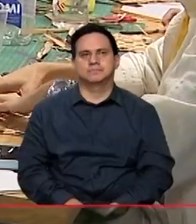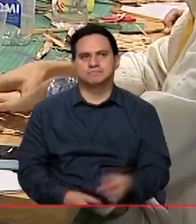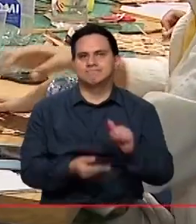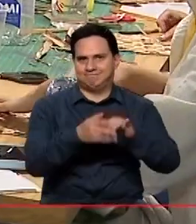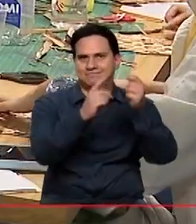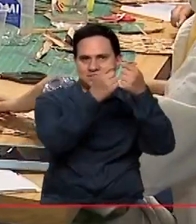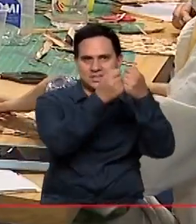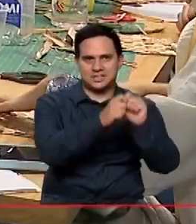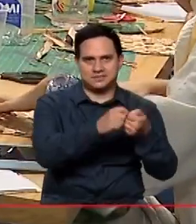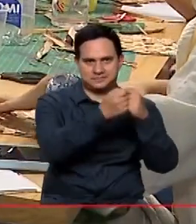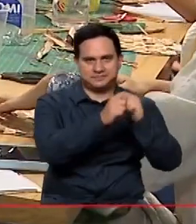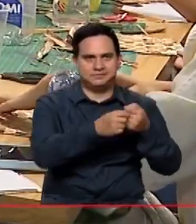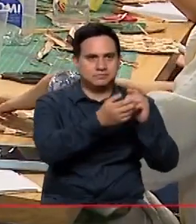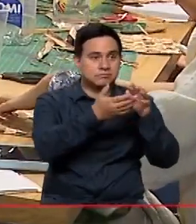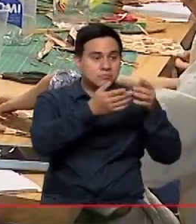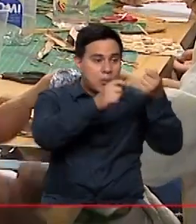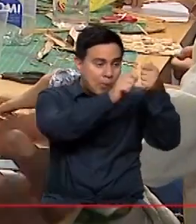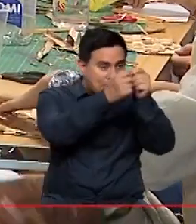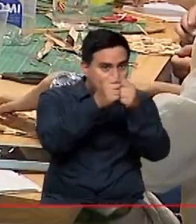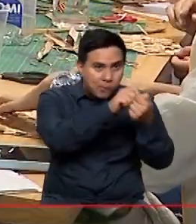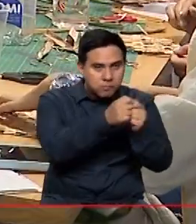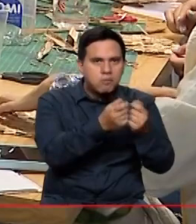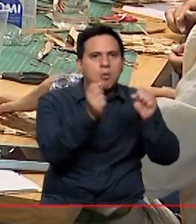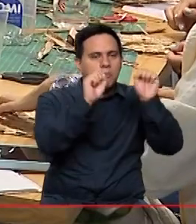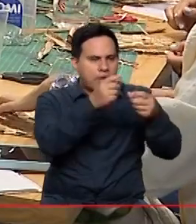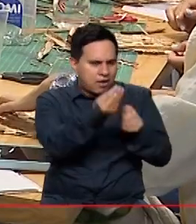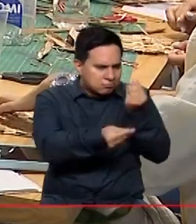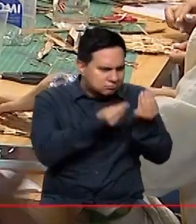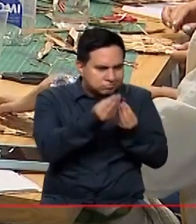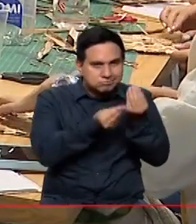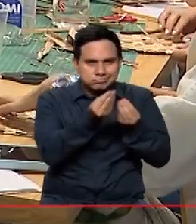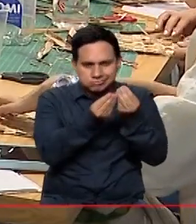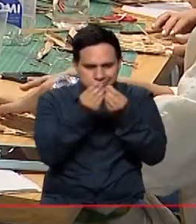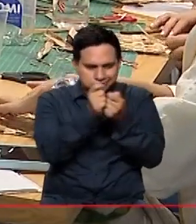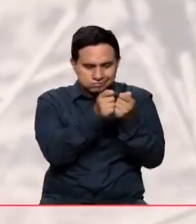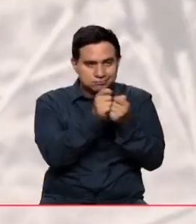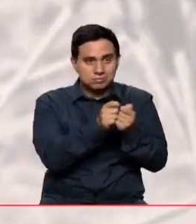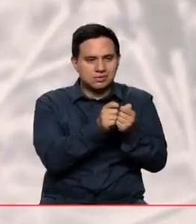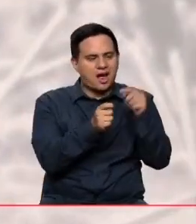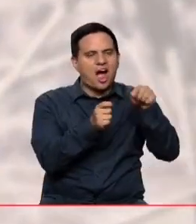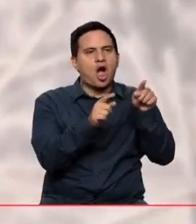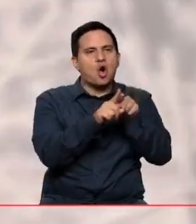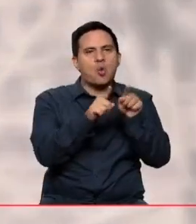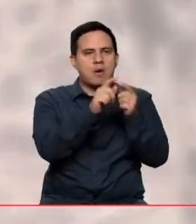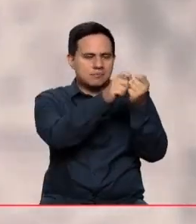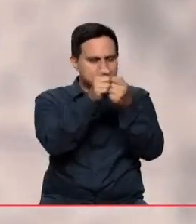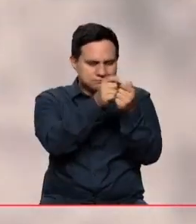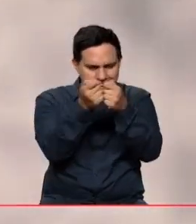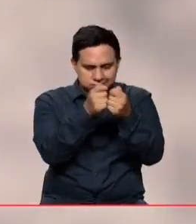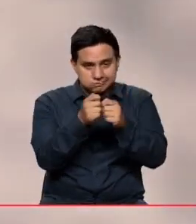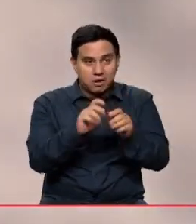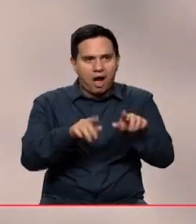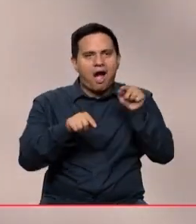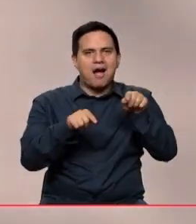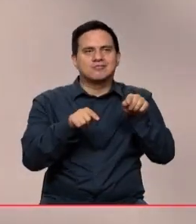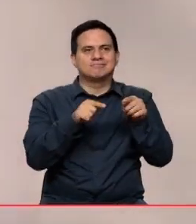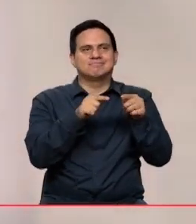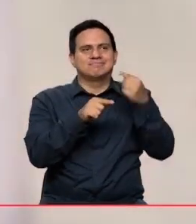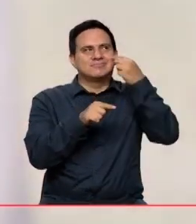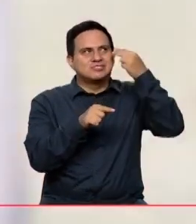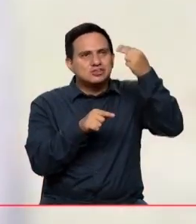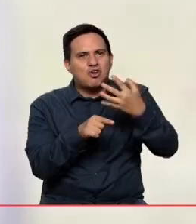de este material efímero unas obras que pudieran relatar la historia afro de nuestros